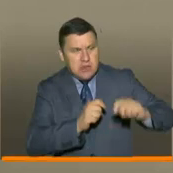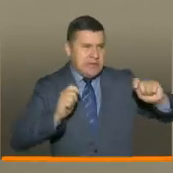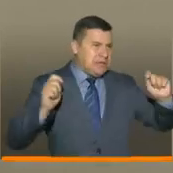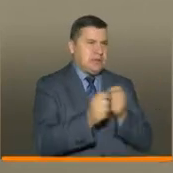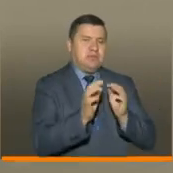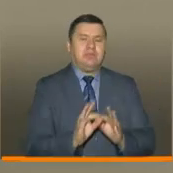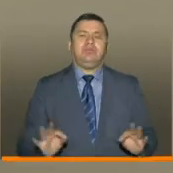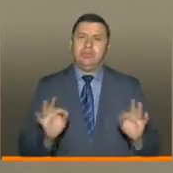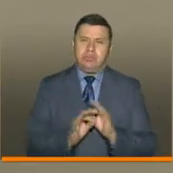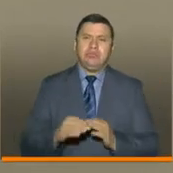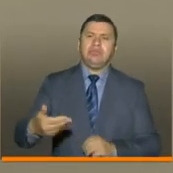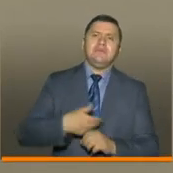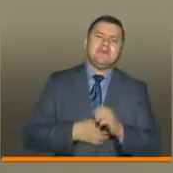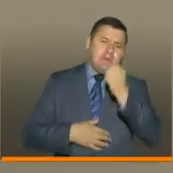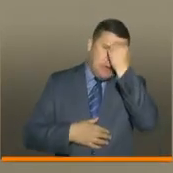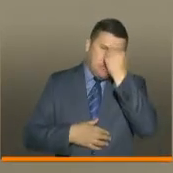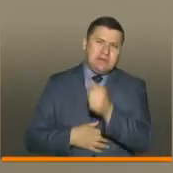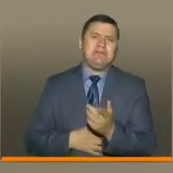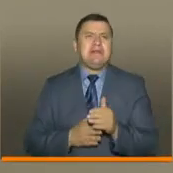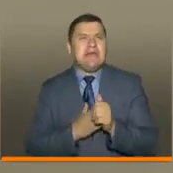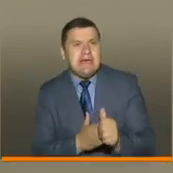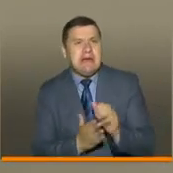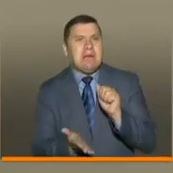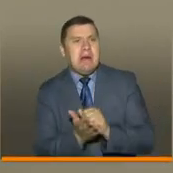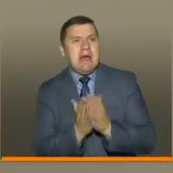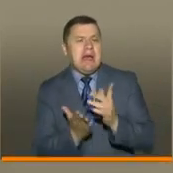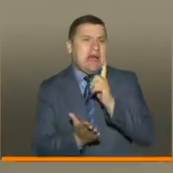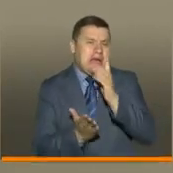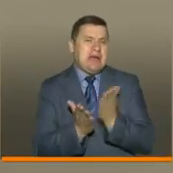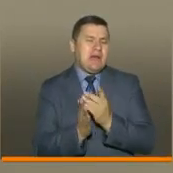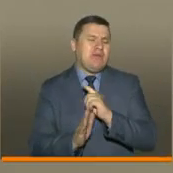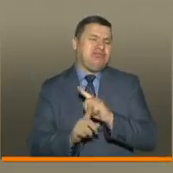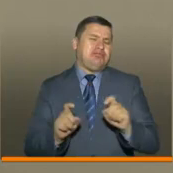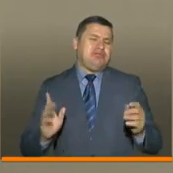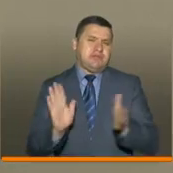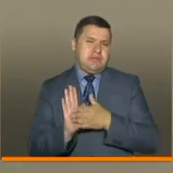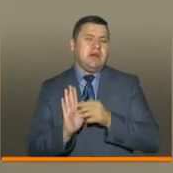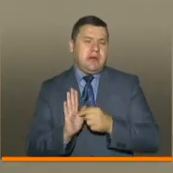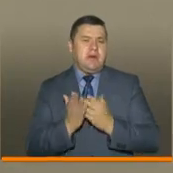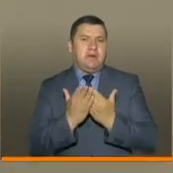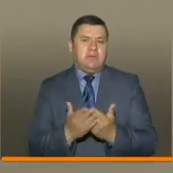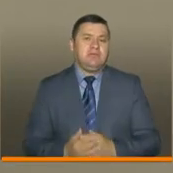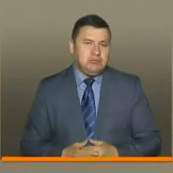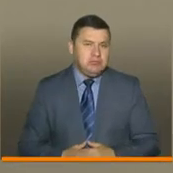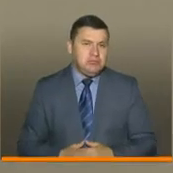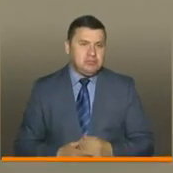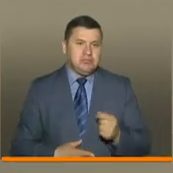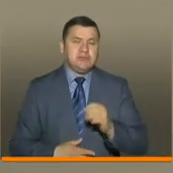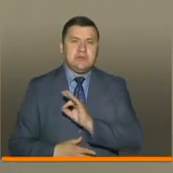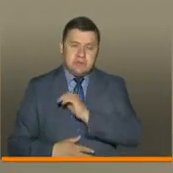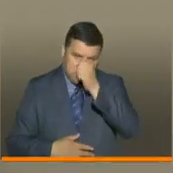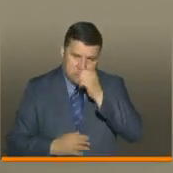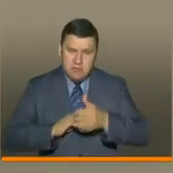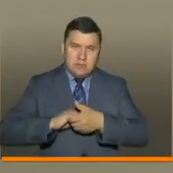transformación importante. Nos pidieron los profesores guías, materiales, documentos digitales que también vamos a hacer entrega y pudimos este fin de semana,